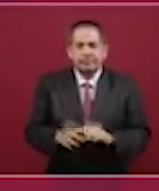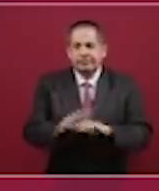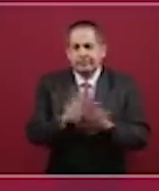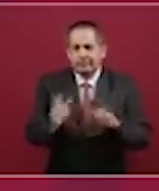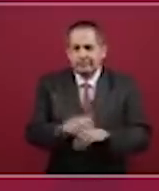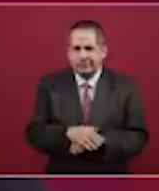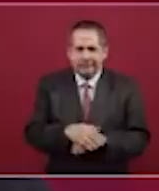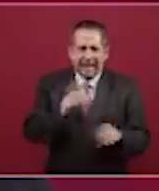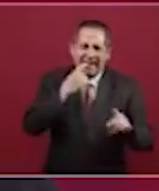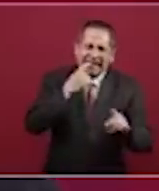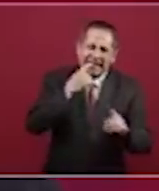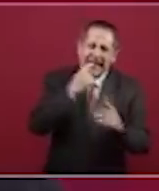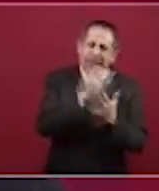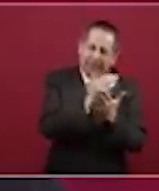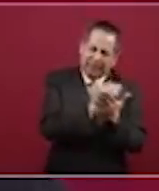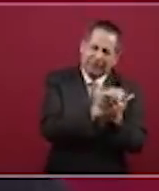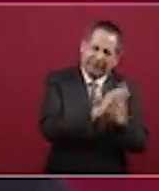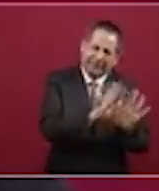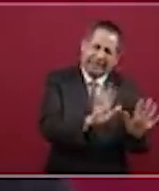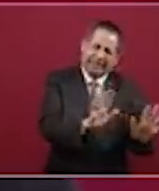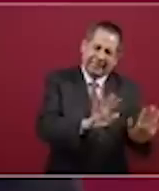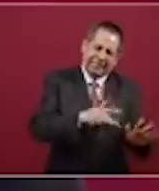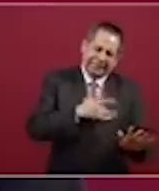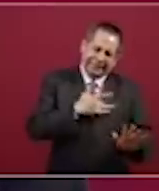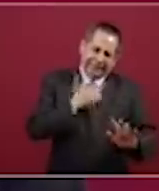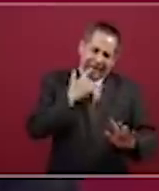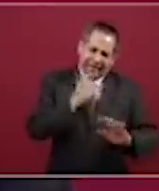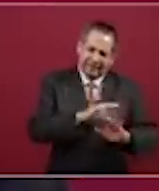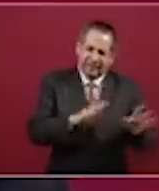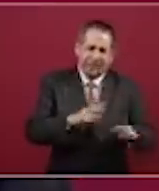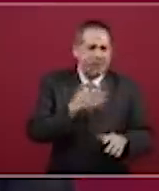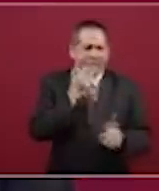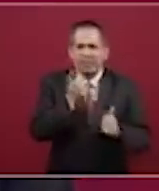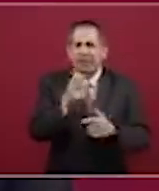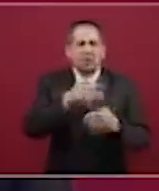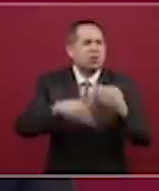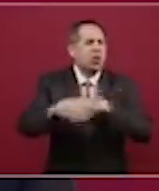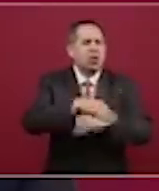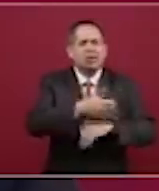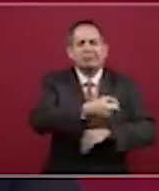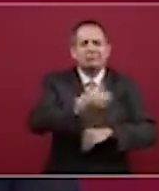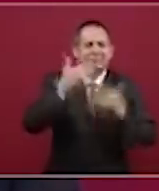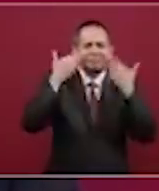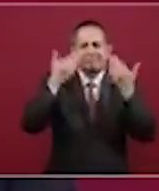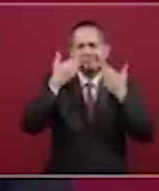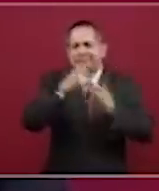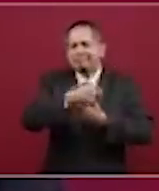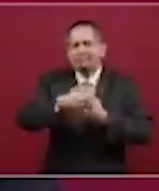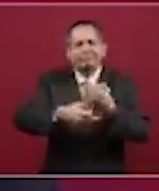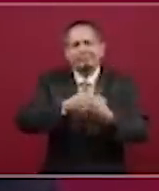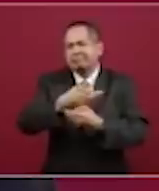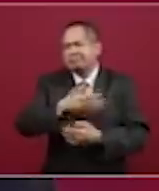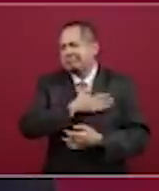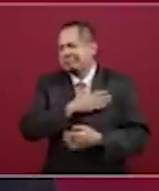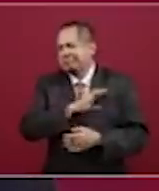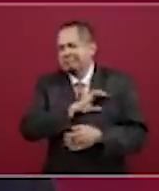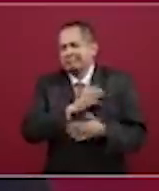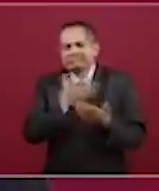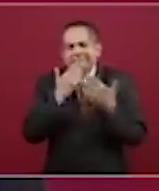no tantos celos, no tantos sentimientos. Me llevo muy bien con todos, nos llevamos muy bien con